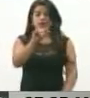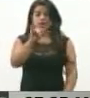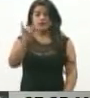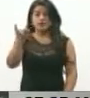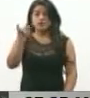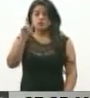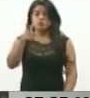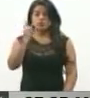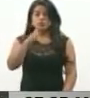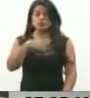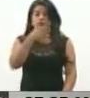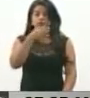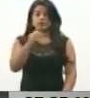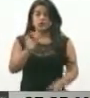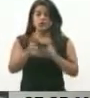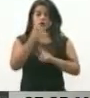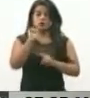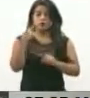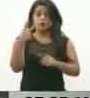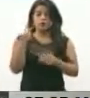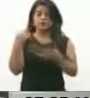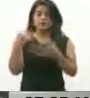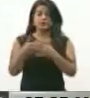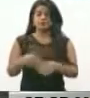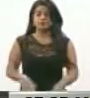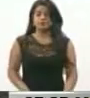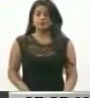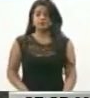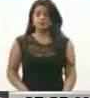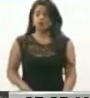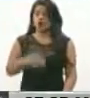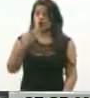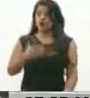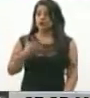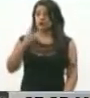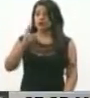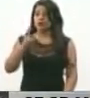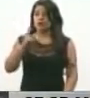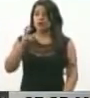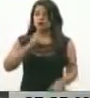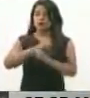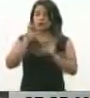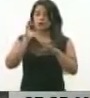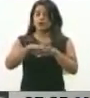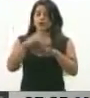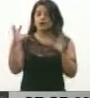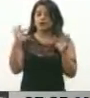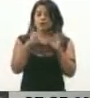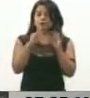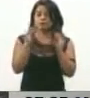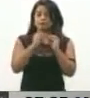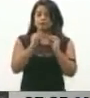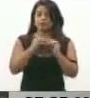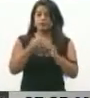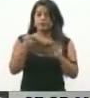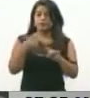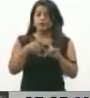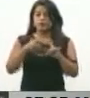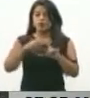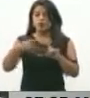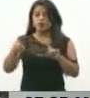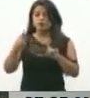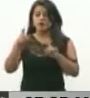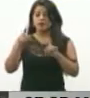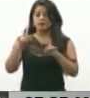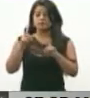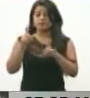pudimos lograr tener esto en este tiempo. Pues. En este momento se hace con las Olimpiadas porque digamos que cae como anillo al dedo, pero ¿qué otras aplicaciones interactivas se puede manejar desde